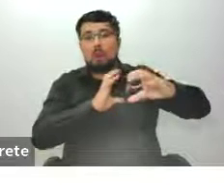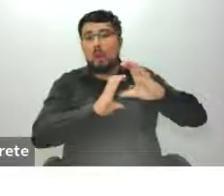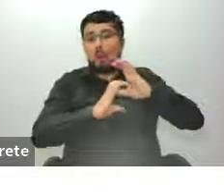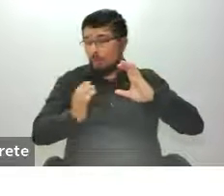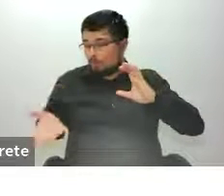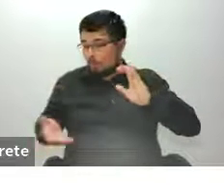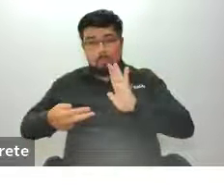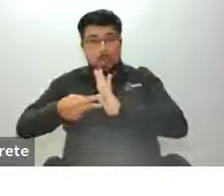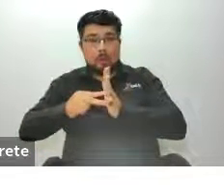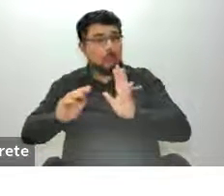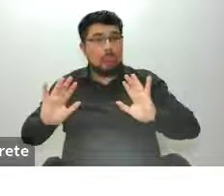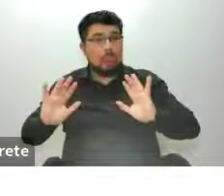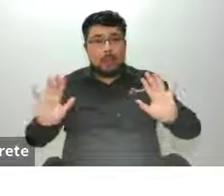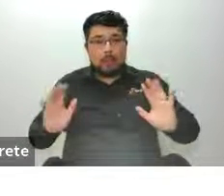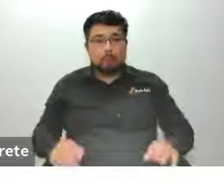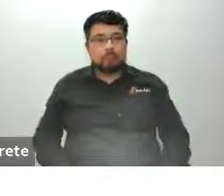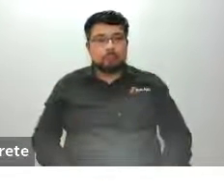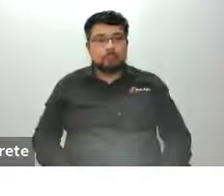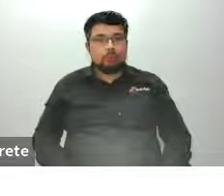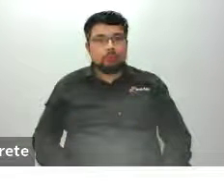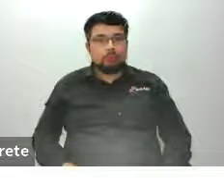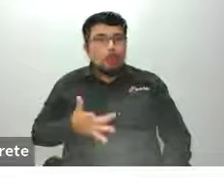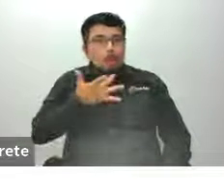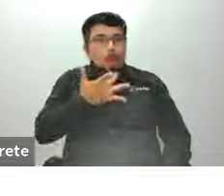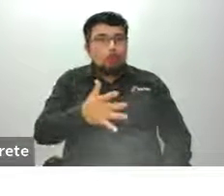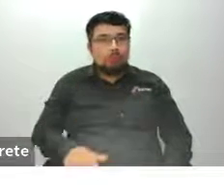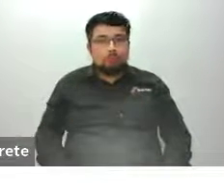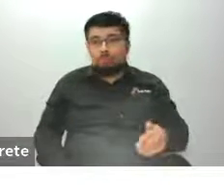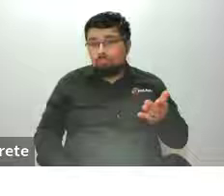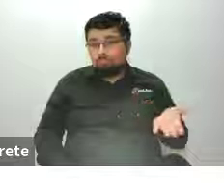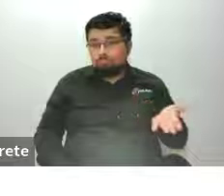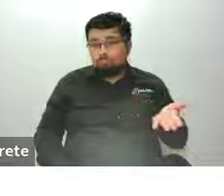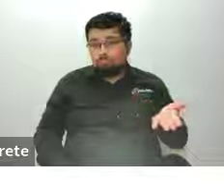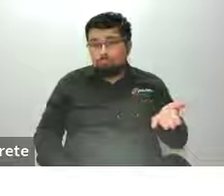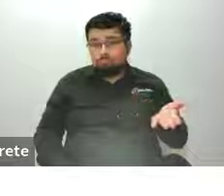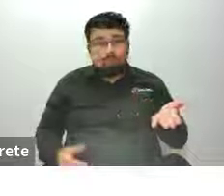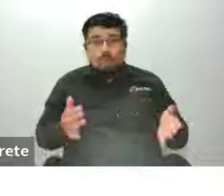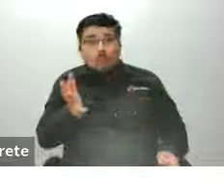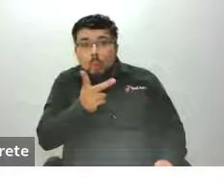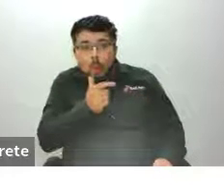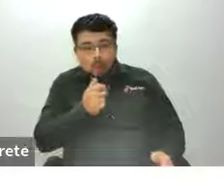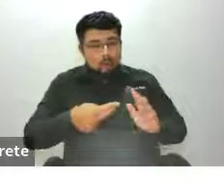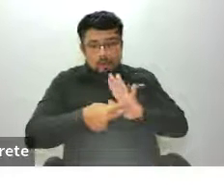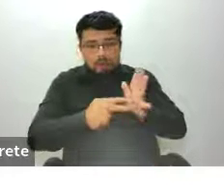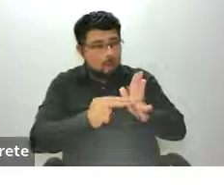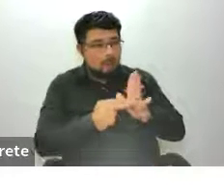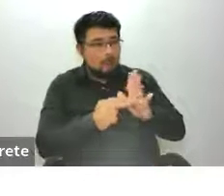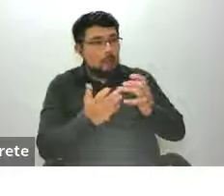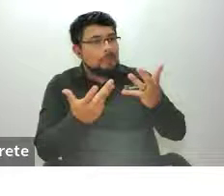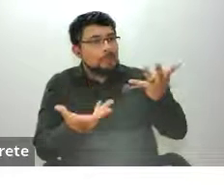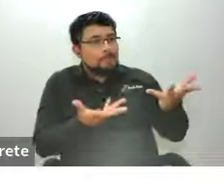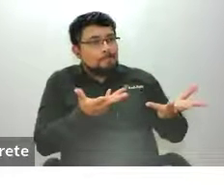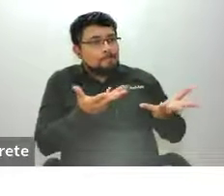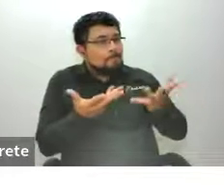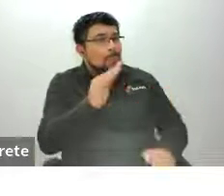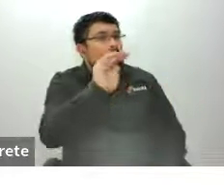¿Y por qué no hay un problema de comunicación? Porque esencialmente no hay un problema de intención comunicativa. Los niños y las niñas sordas tienen la intención